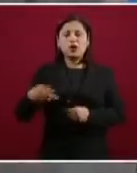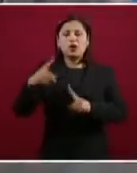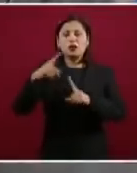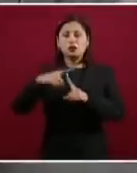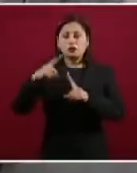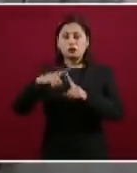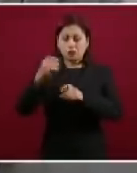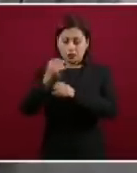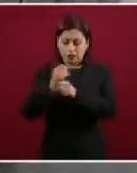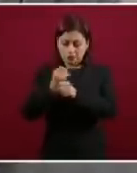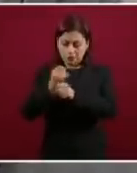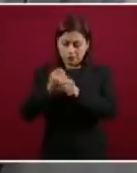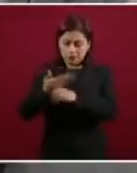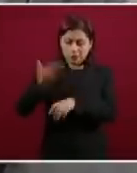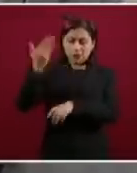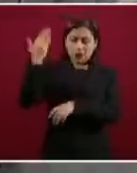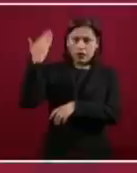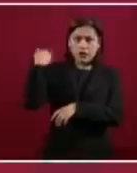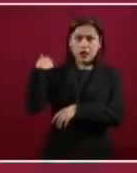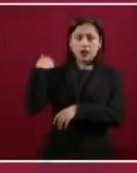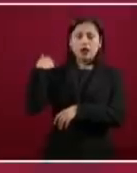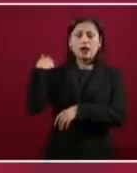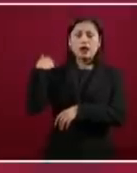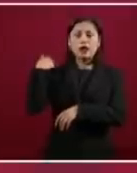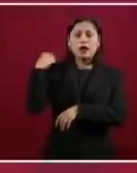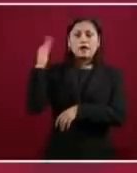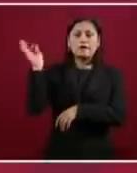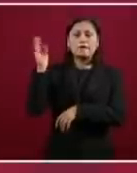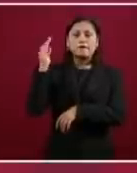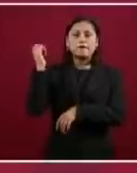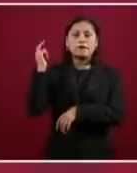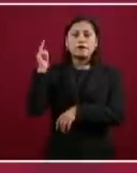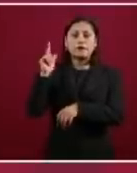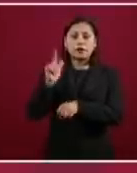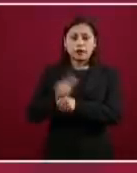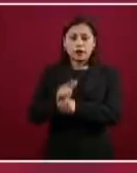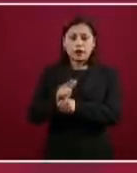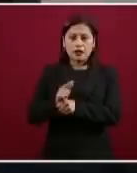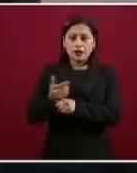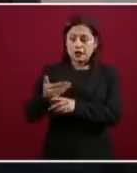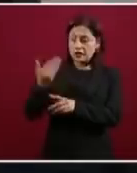en los últimos 36 años en el sureste,